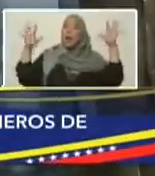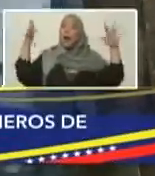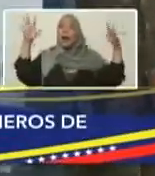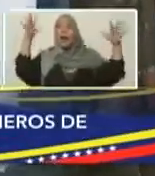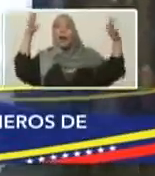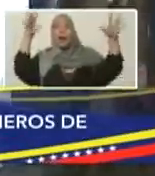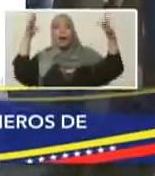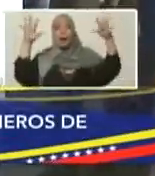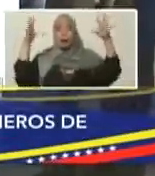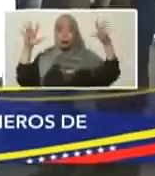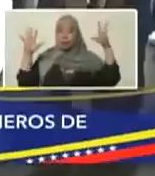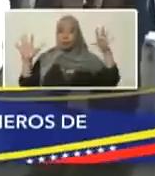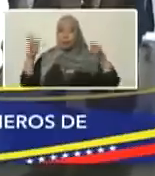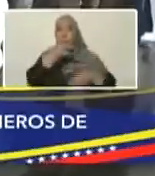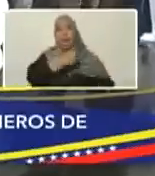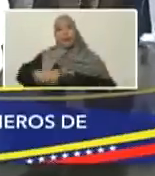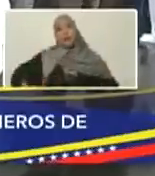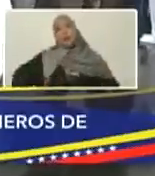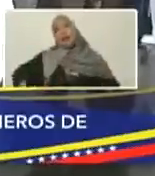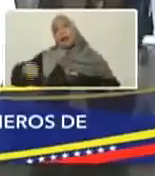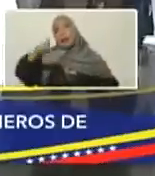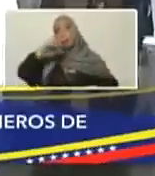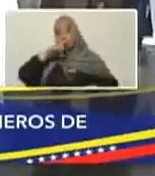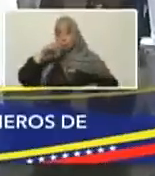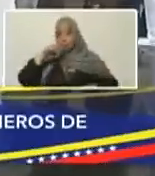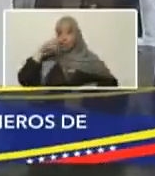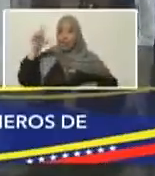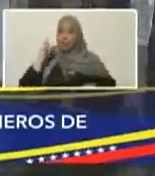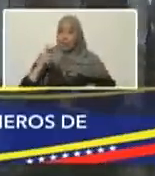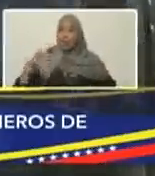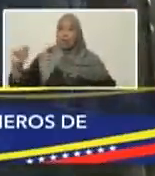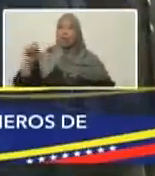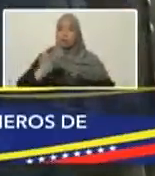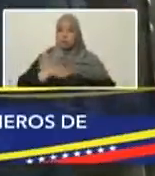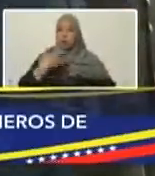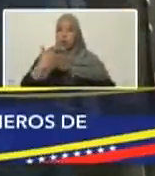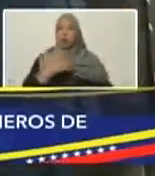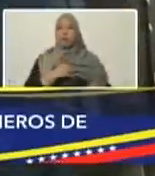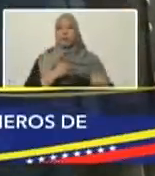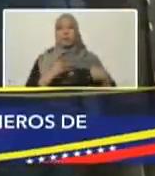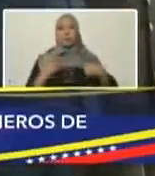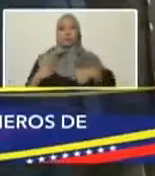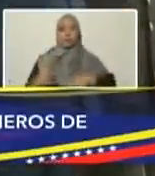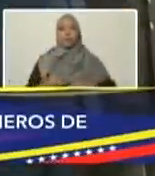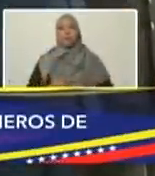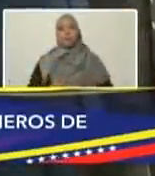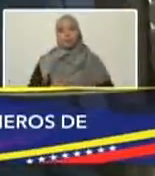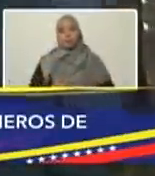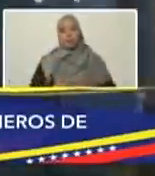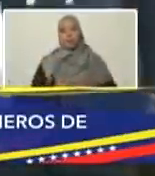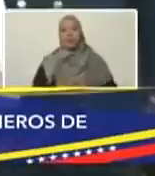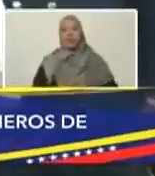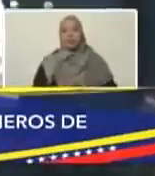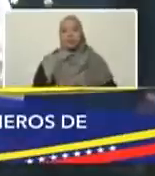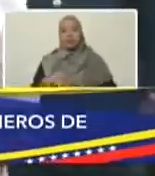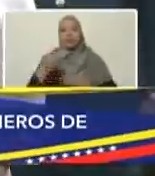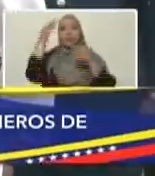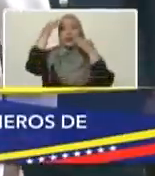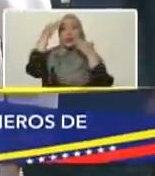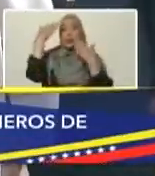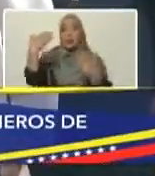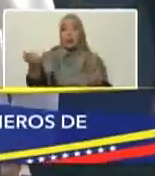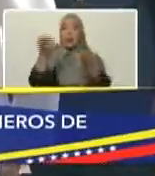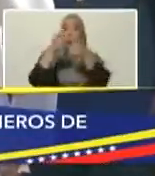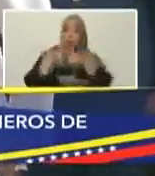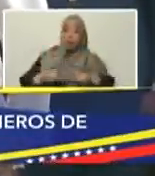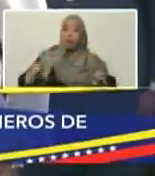Mi comandante jefe, permiso para retirarme. Adelante. A la de tres. Saludos al